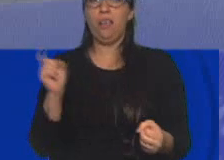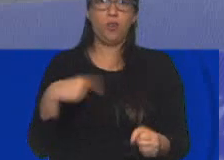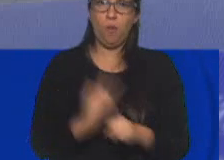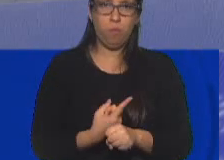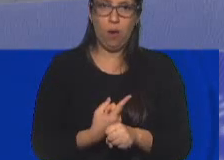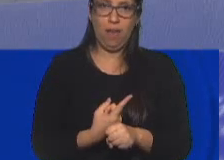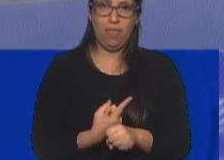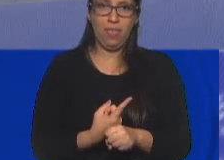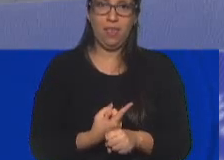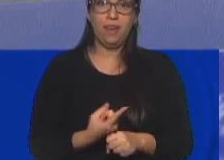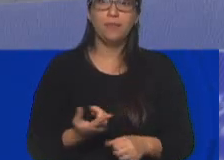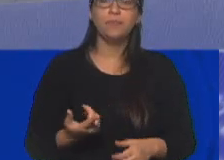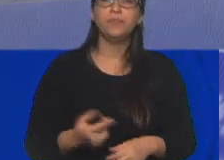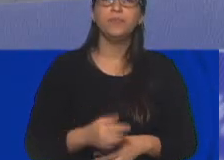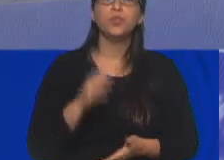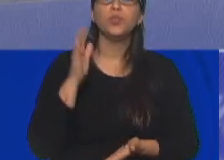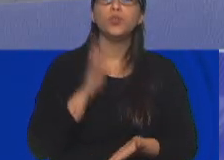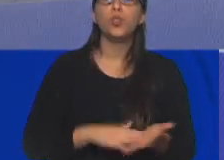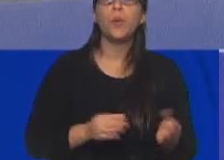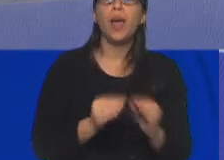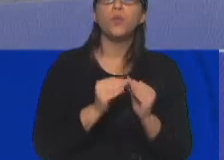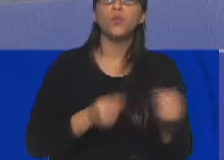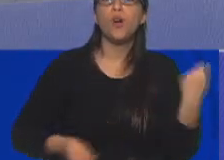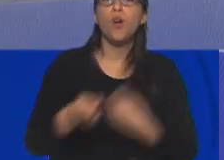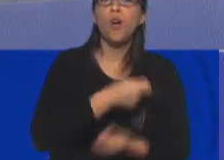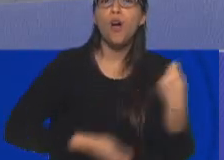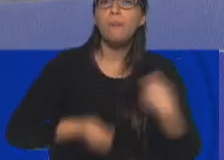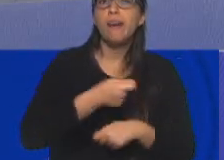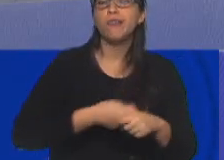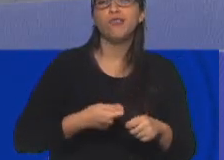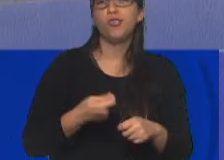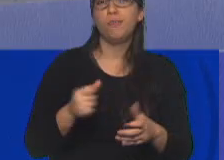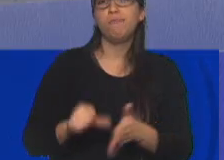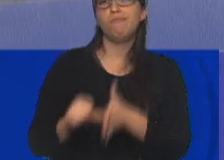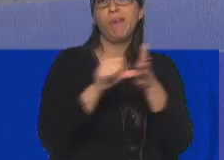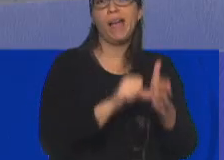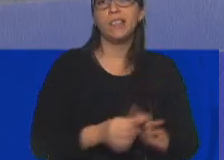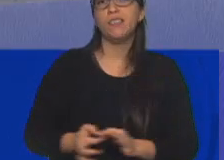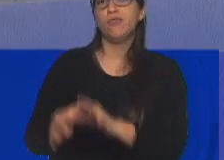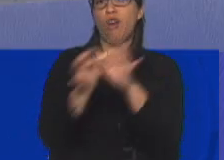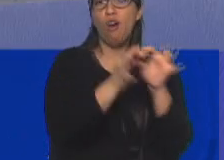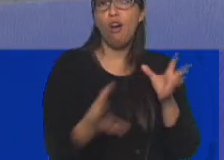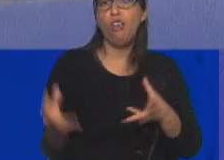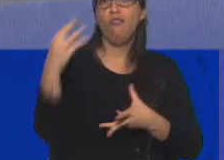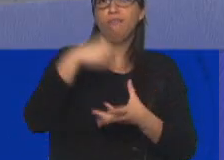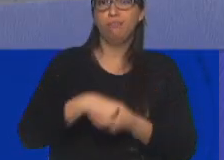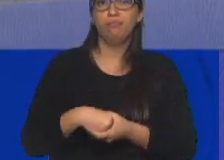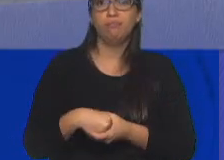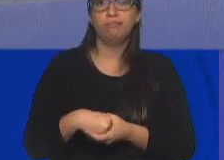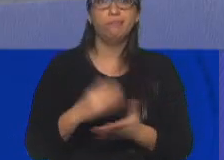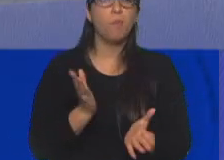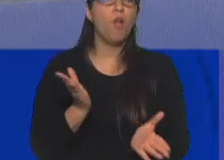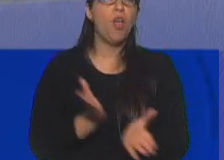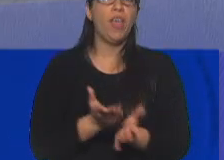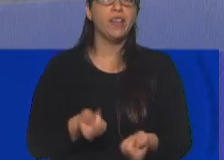las potestades vinculadas a los aspectos comerciales son potestades delegadas de los estados hacia la